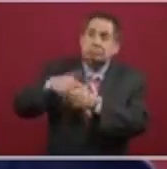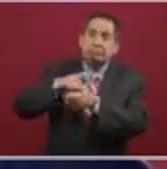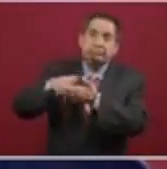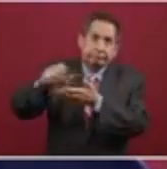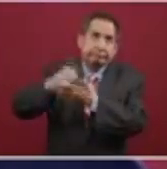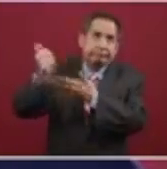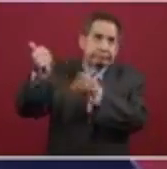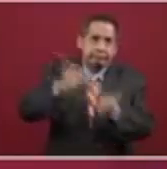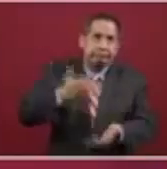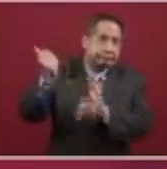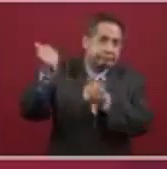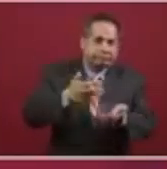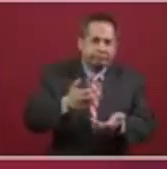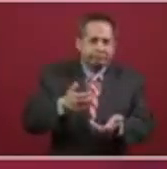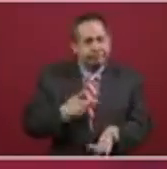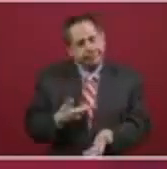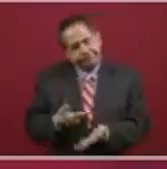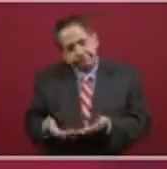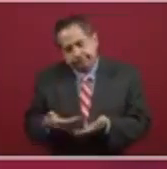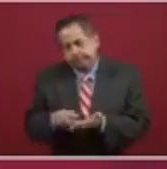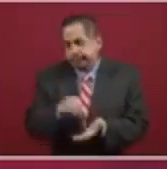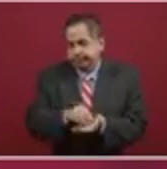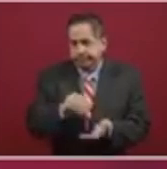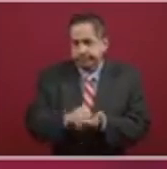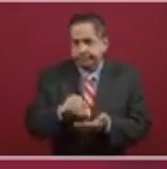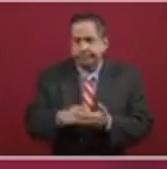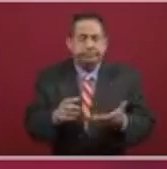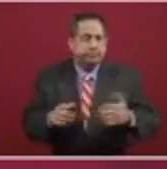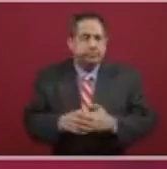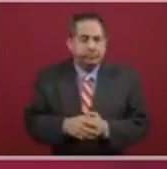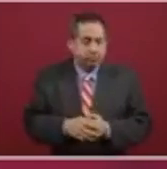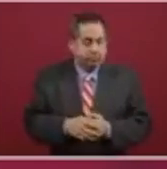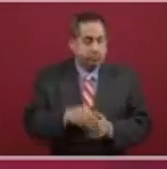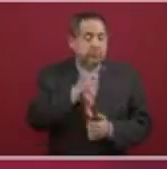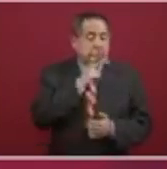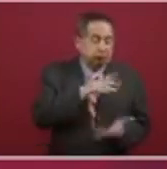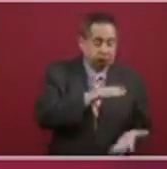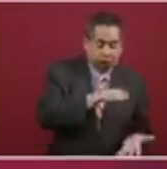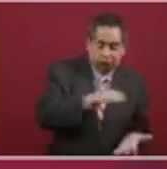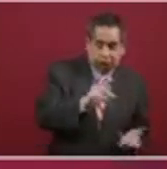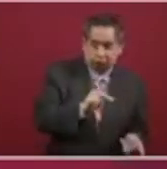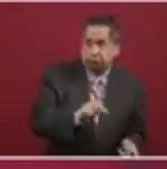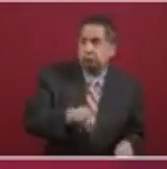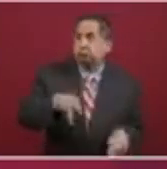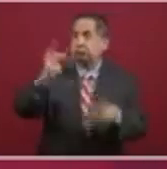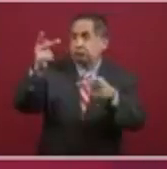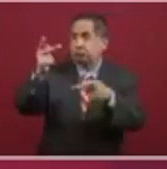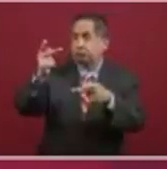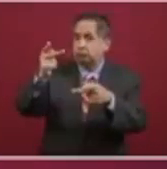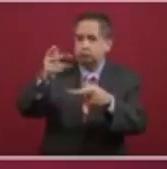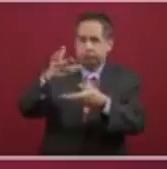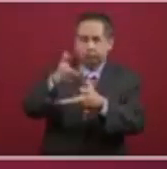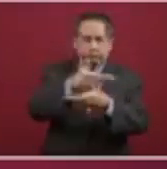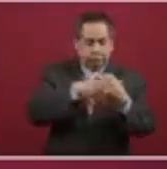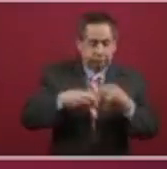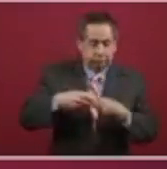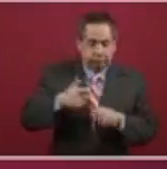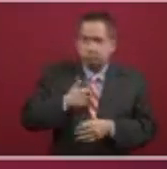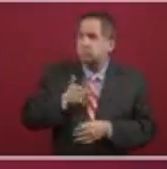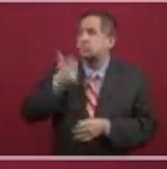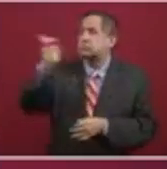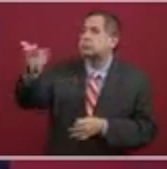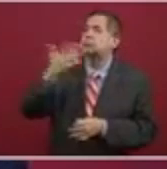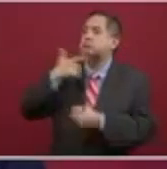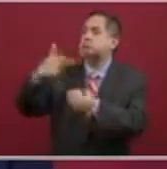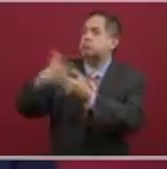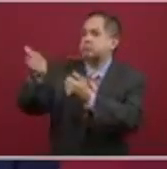fecha gasolinas. Se vendía el petróleo crudo y comprábamos gasolinas. Es como